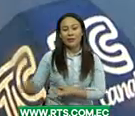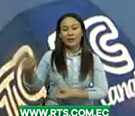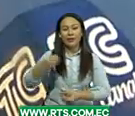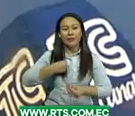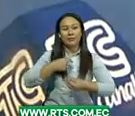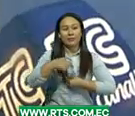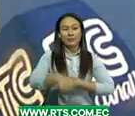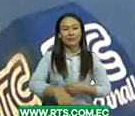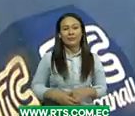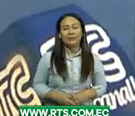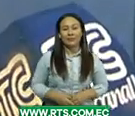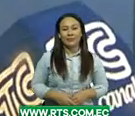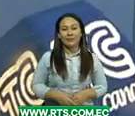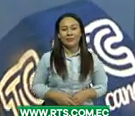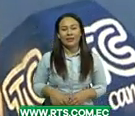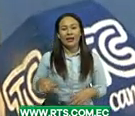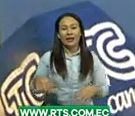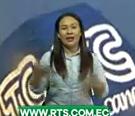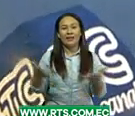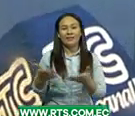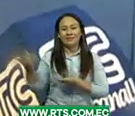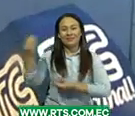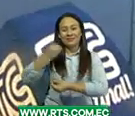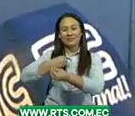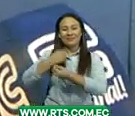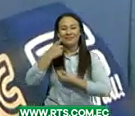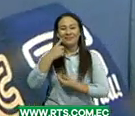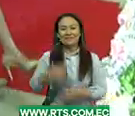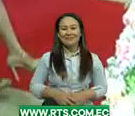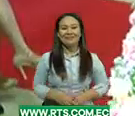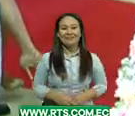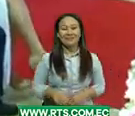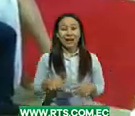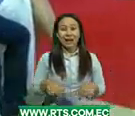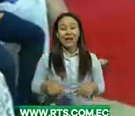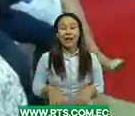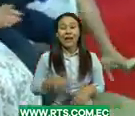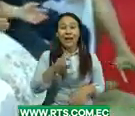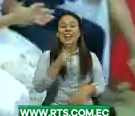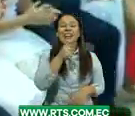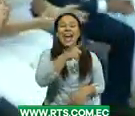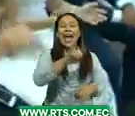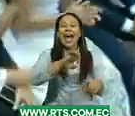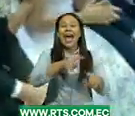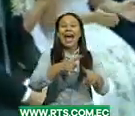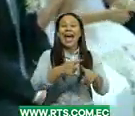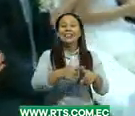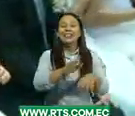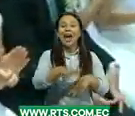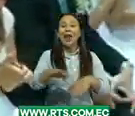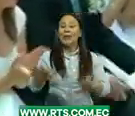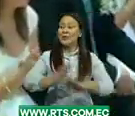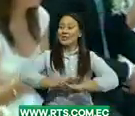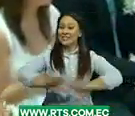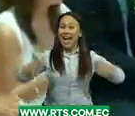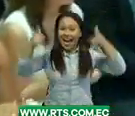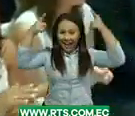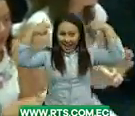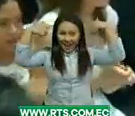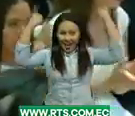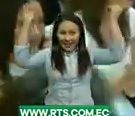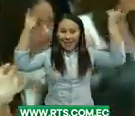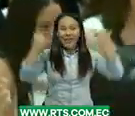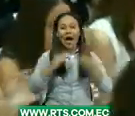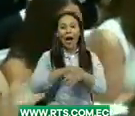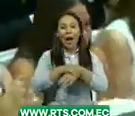la ciudadanía, no solo aquí en Guayaquil, sino también en Quito, donde ya estamos también. Ahora son ex estudiantes que se suman a los miles de jóvenes que han aprovechado